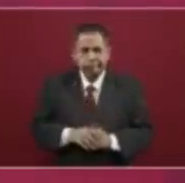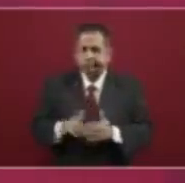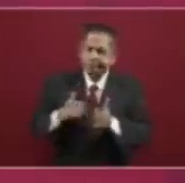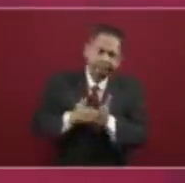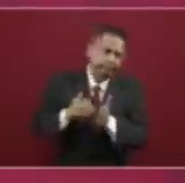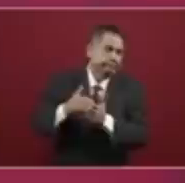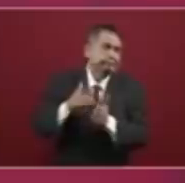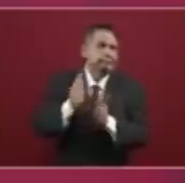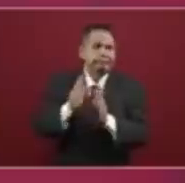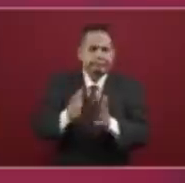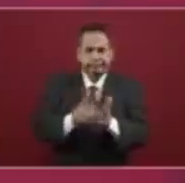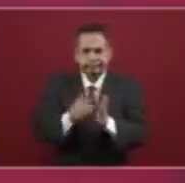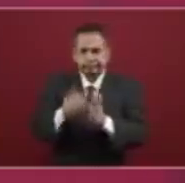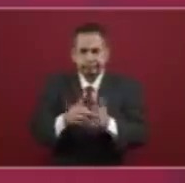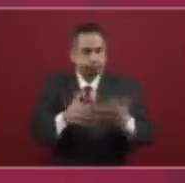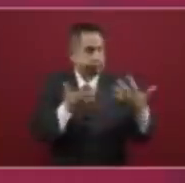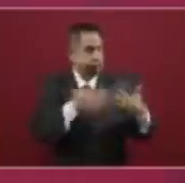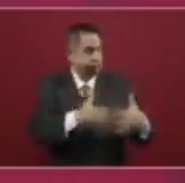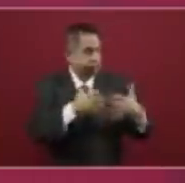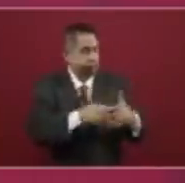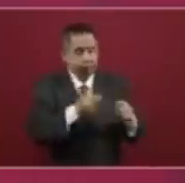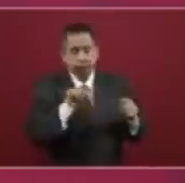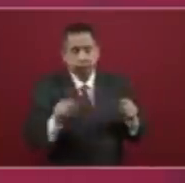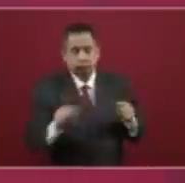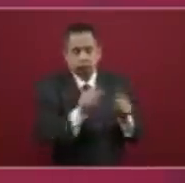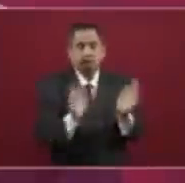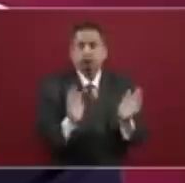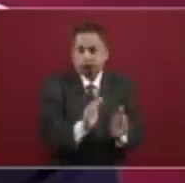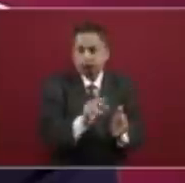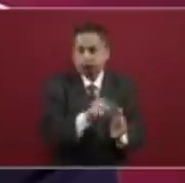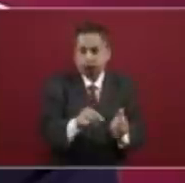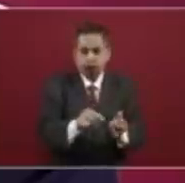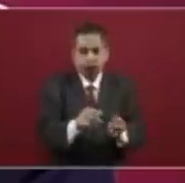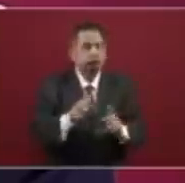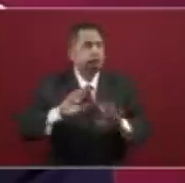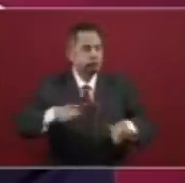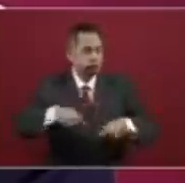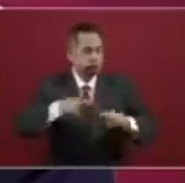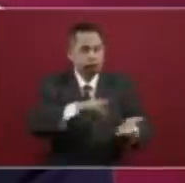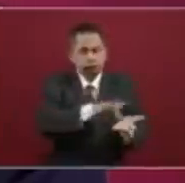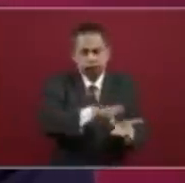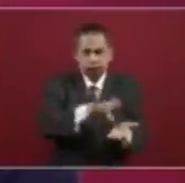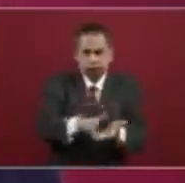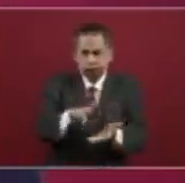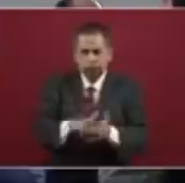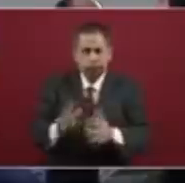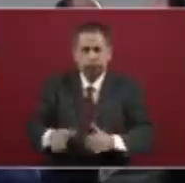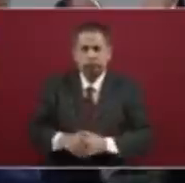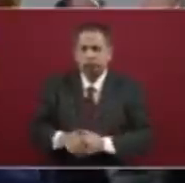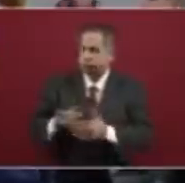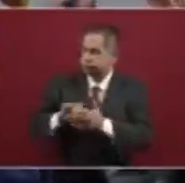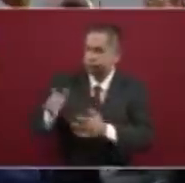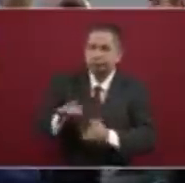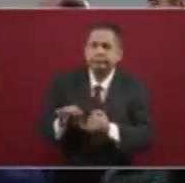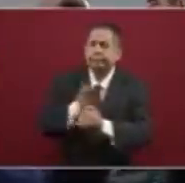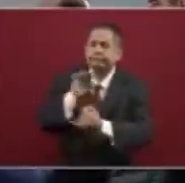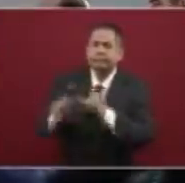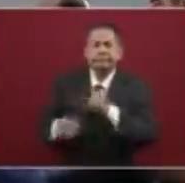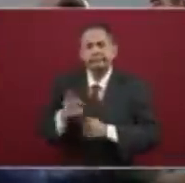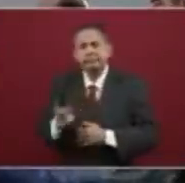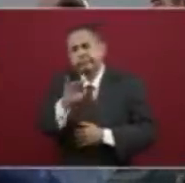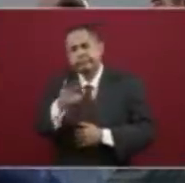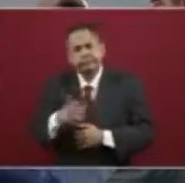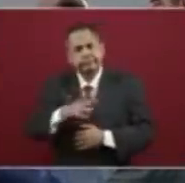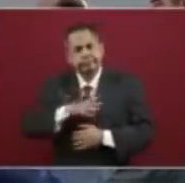millones de productores pequeños están recibiendo apoyos. Gracias. Y finalmente preguntarle, presidente, si